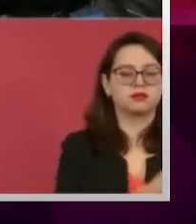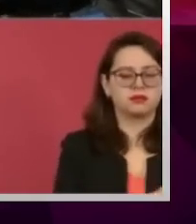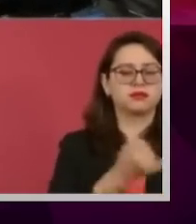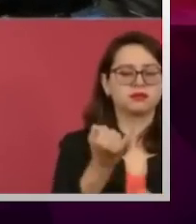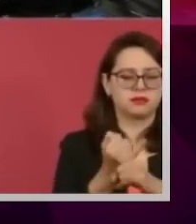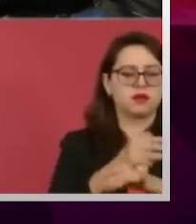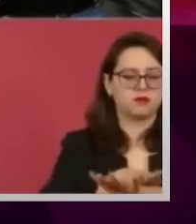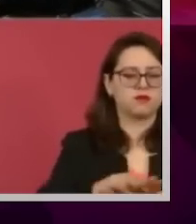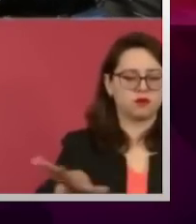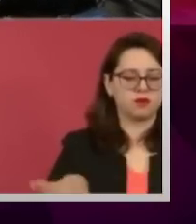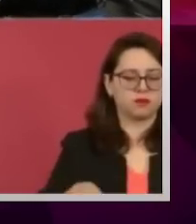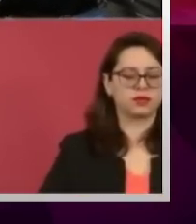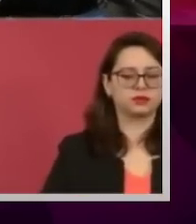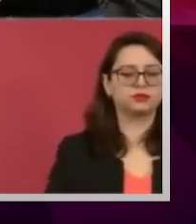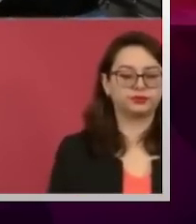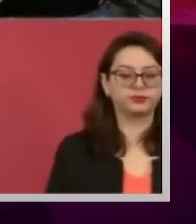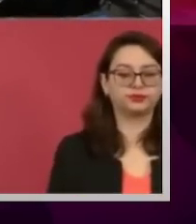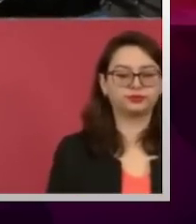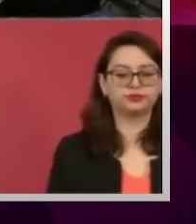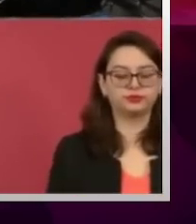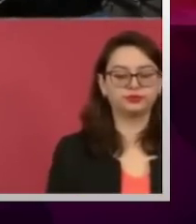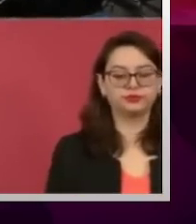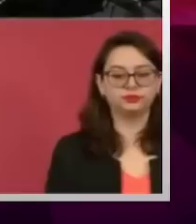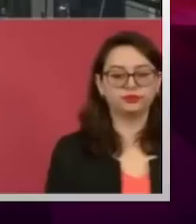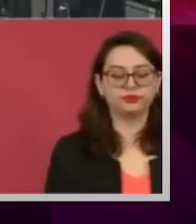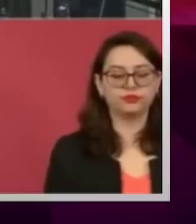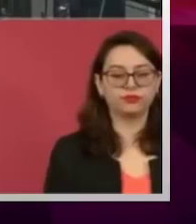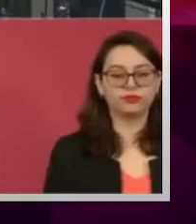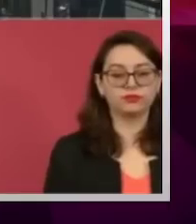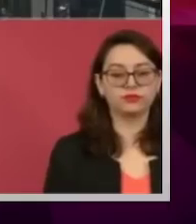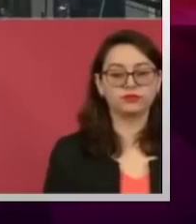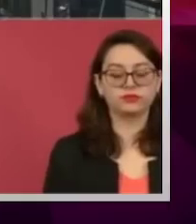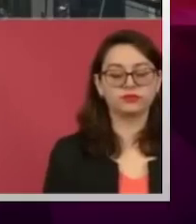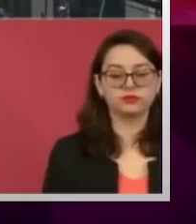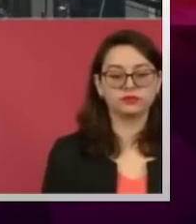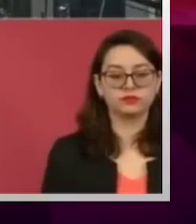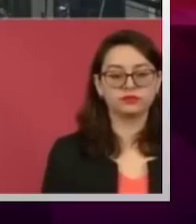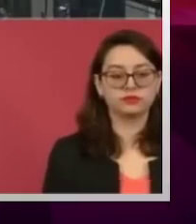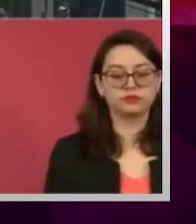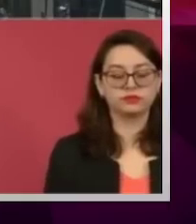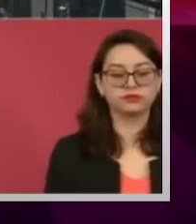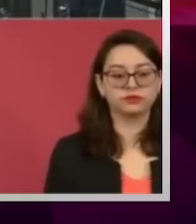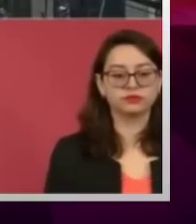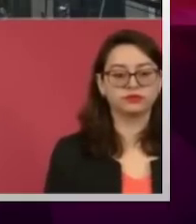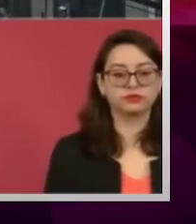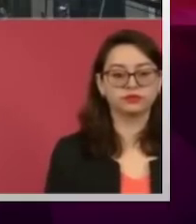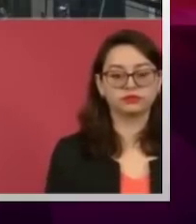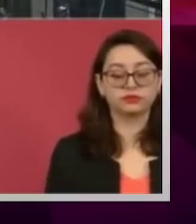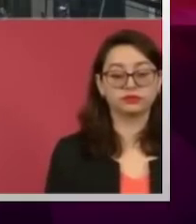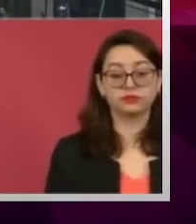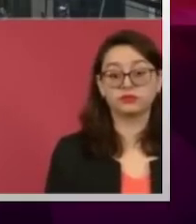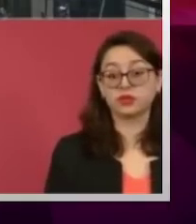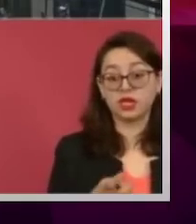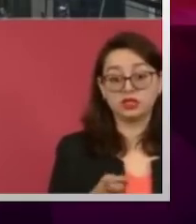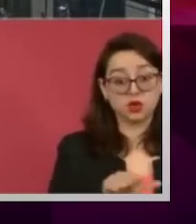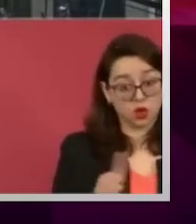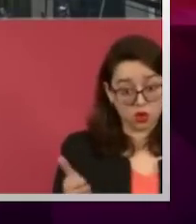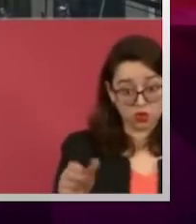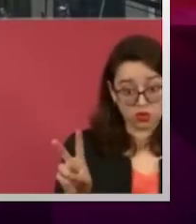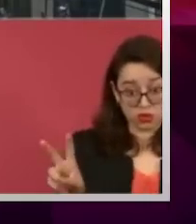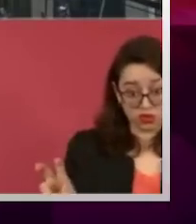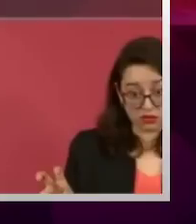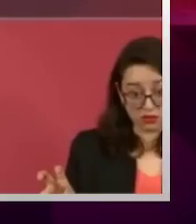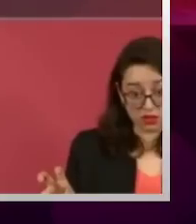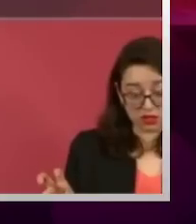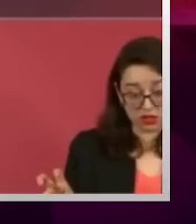eso hubo dos fallos otro Amparo pero es otra cosa no